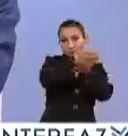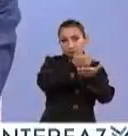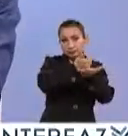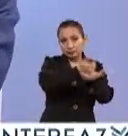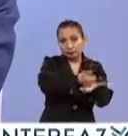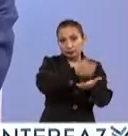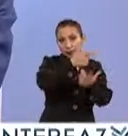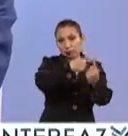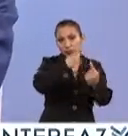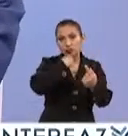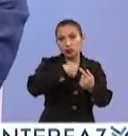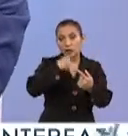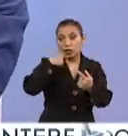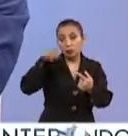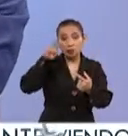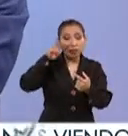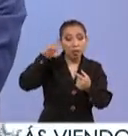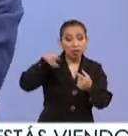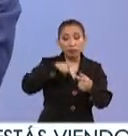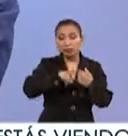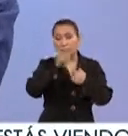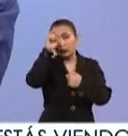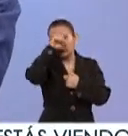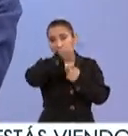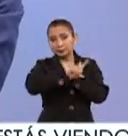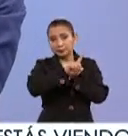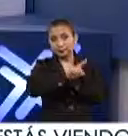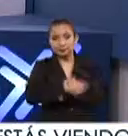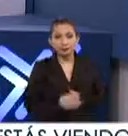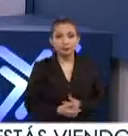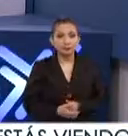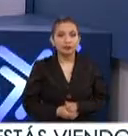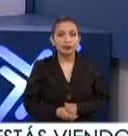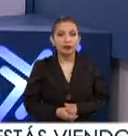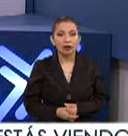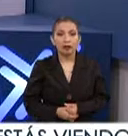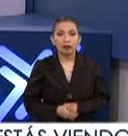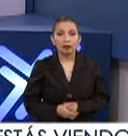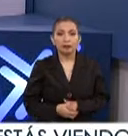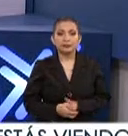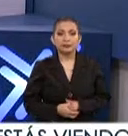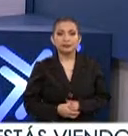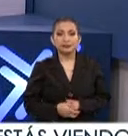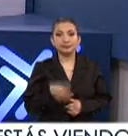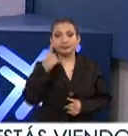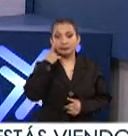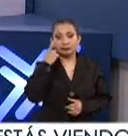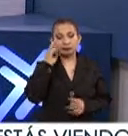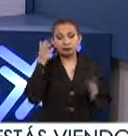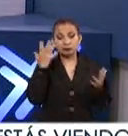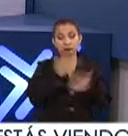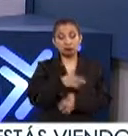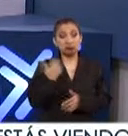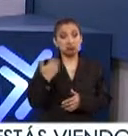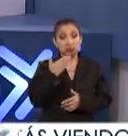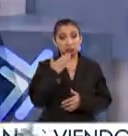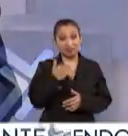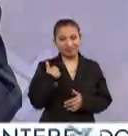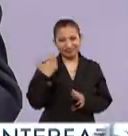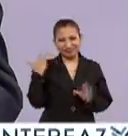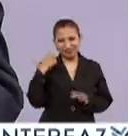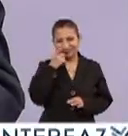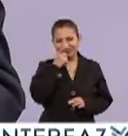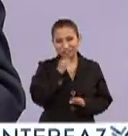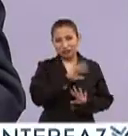Roja ante una situación tan compleja como esta. Fíjate que es algo increíble porque, como te